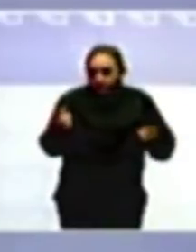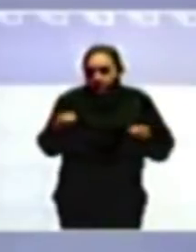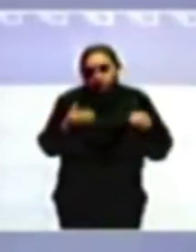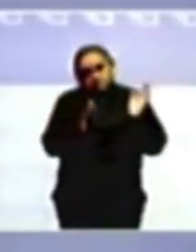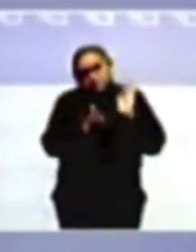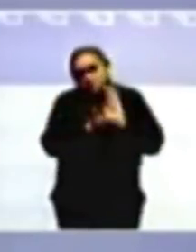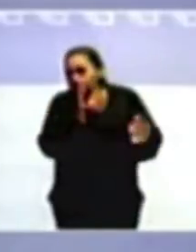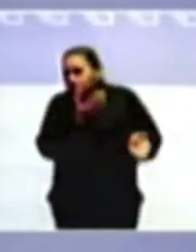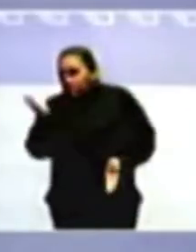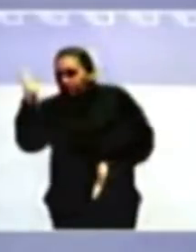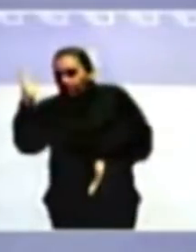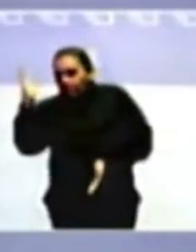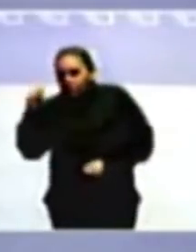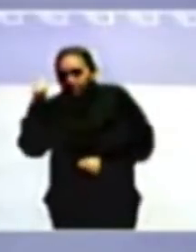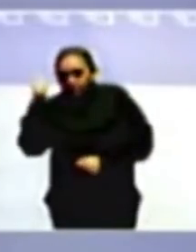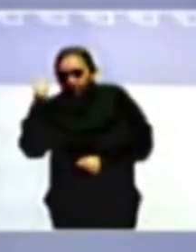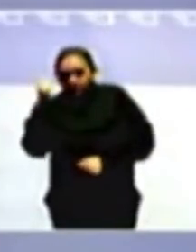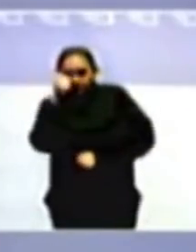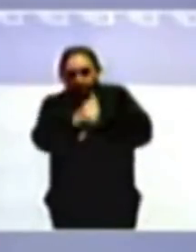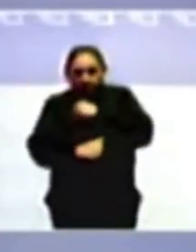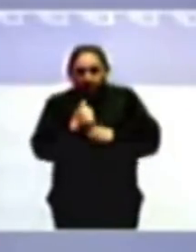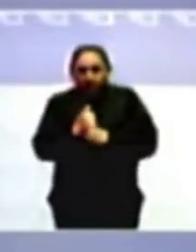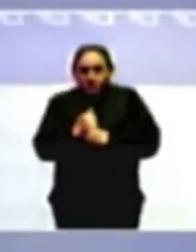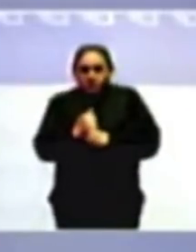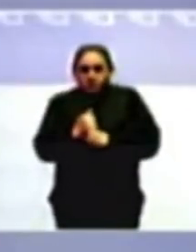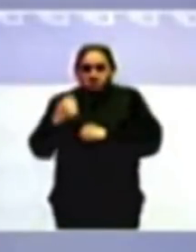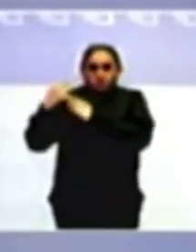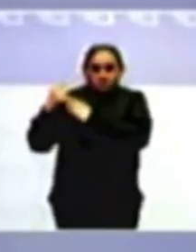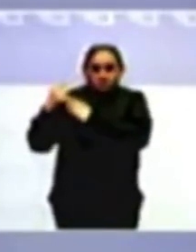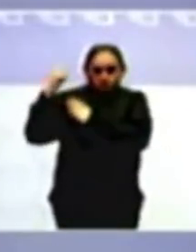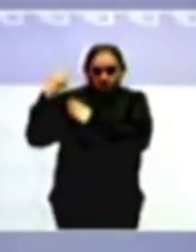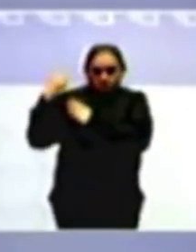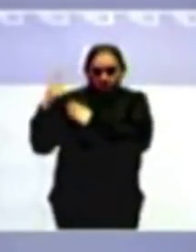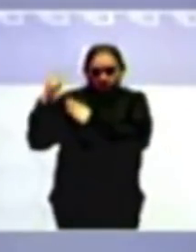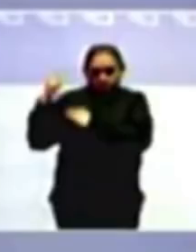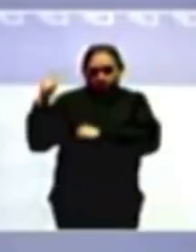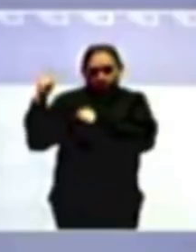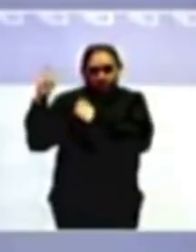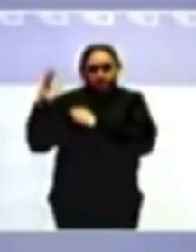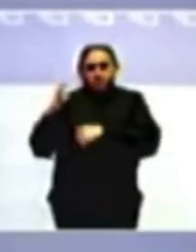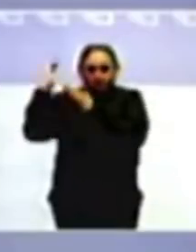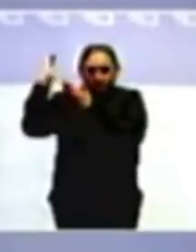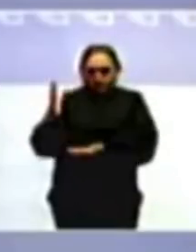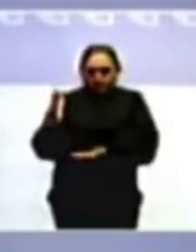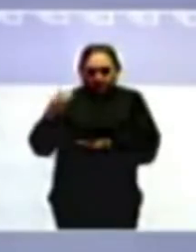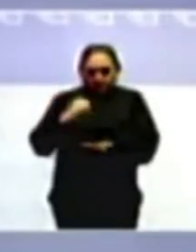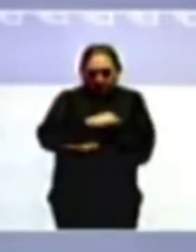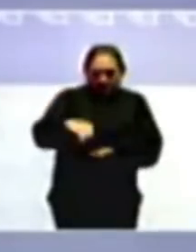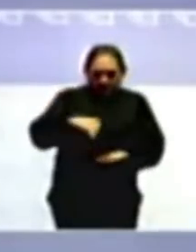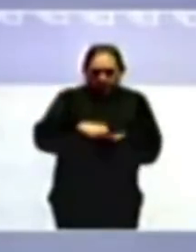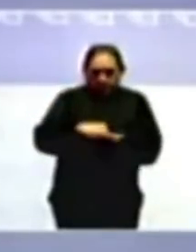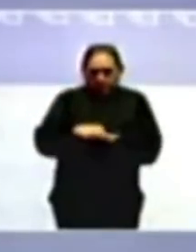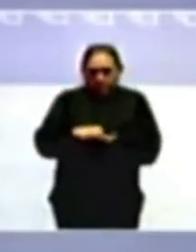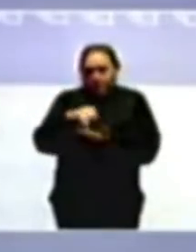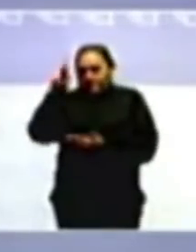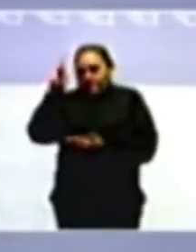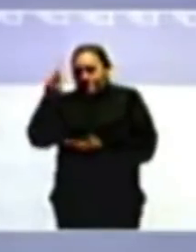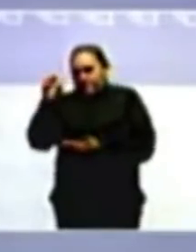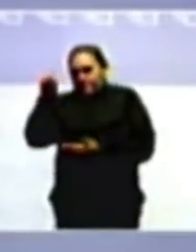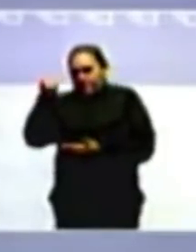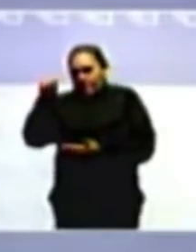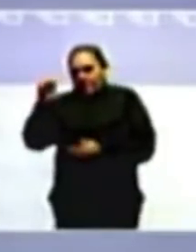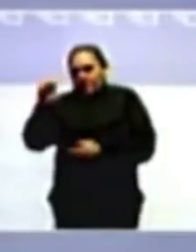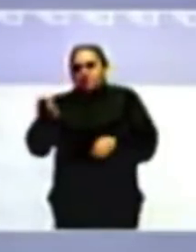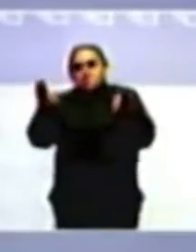Hace 3 años prometieron los de Morena que iba a llegar Pemex a la isla, que iba a generar empleos. Ni